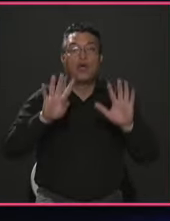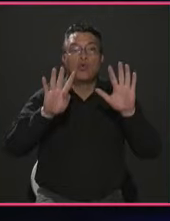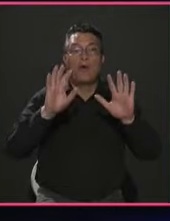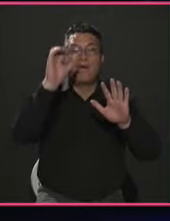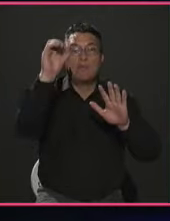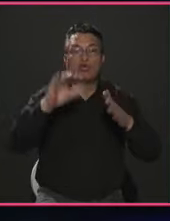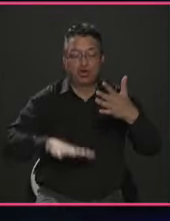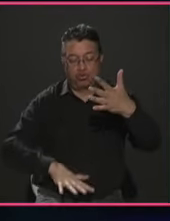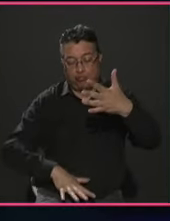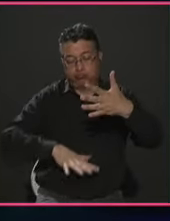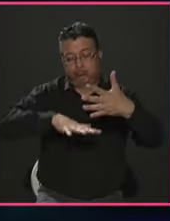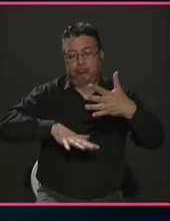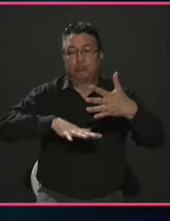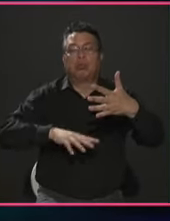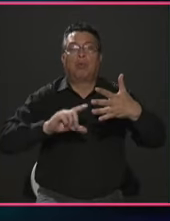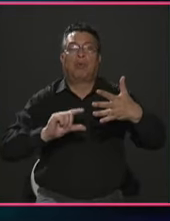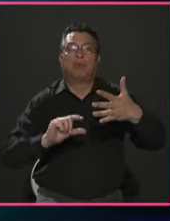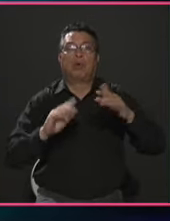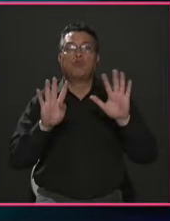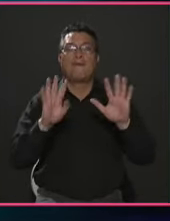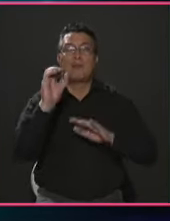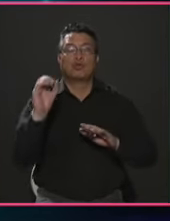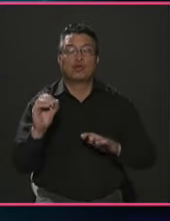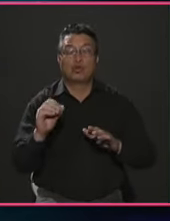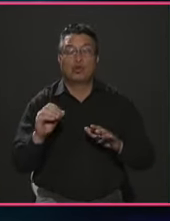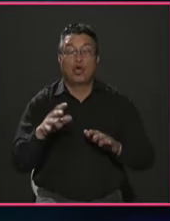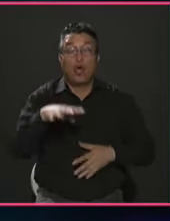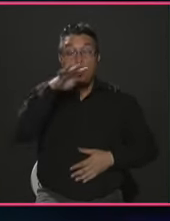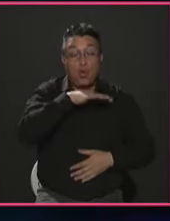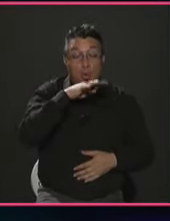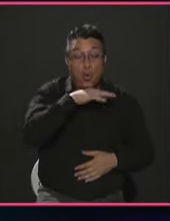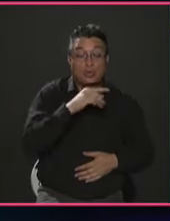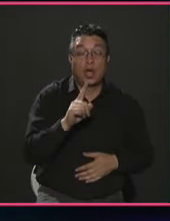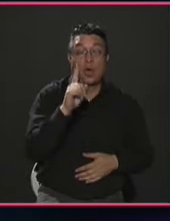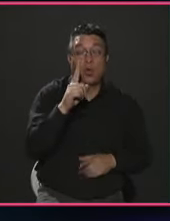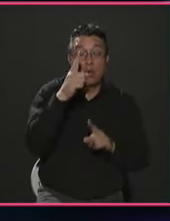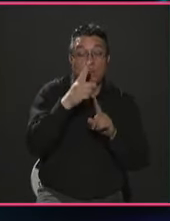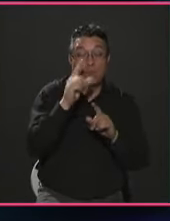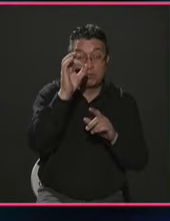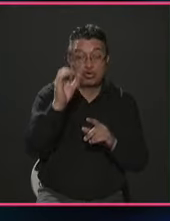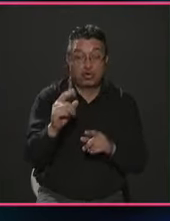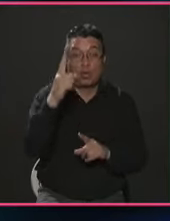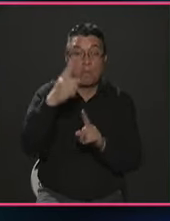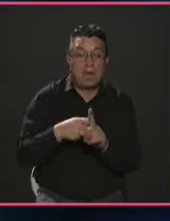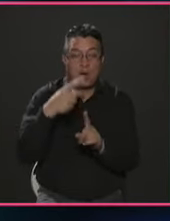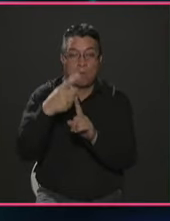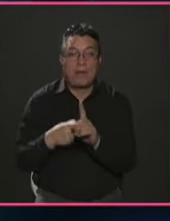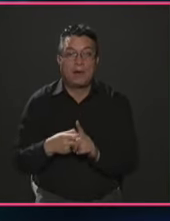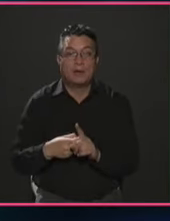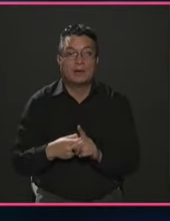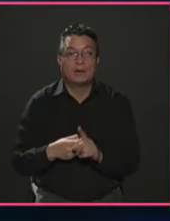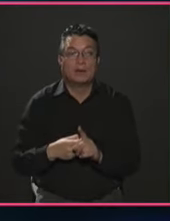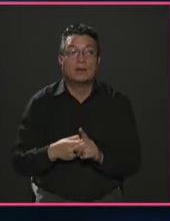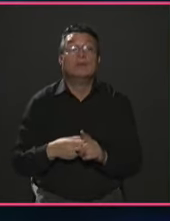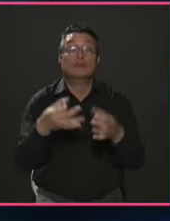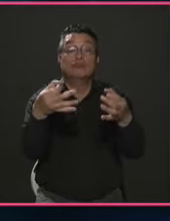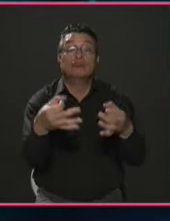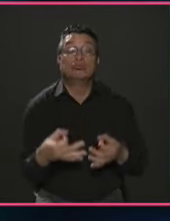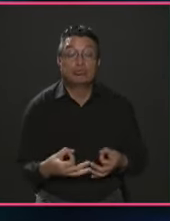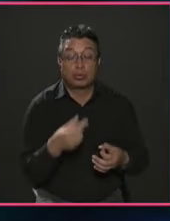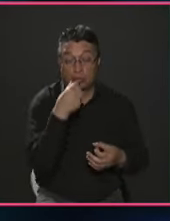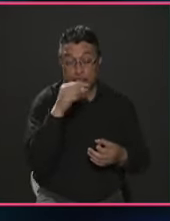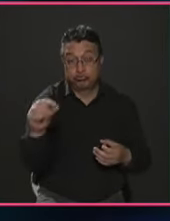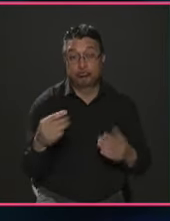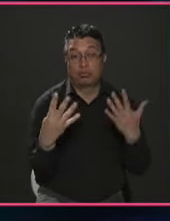99% de capacidad y se consume un 1% cada mes hagan la cuenta